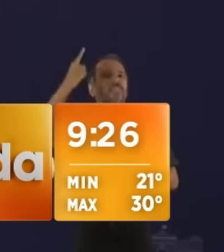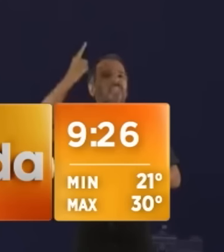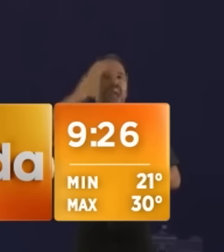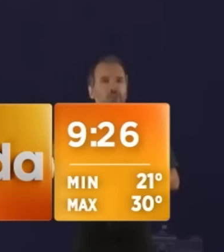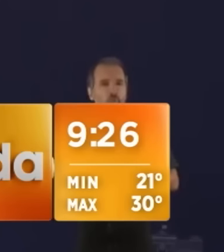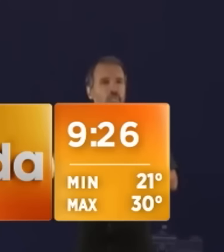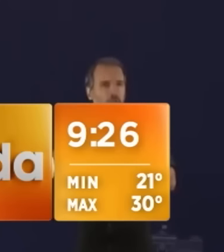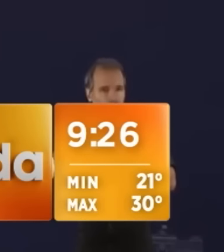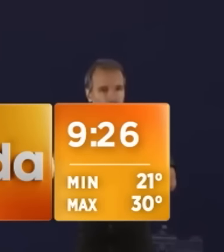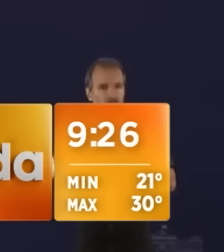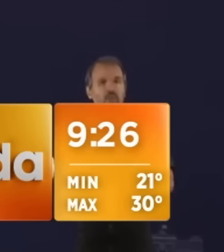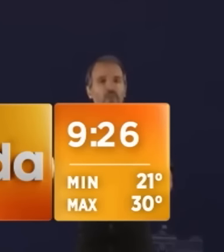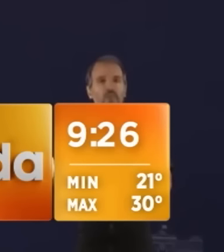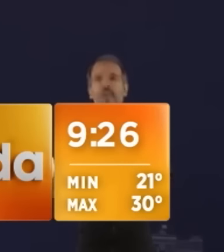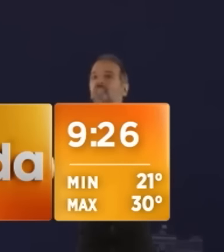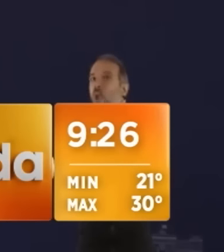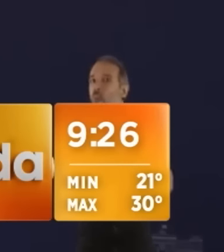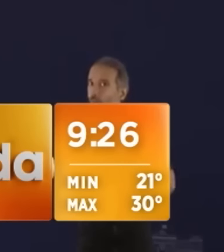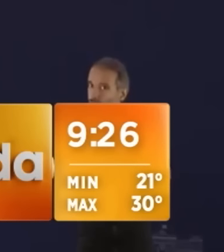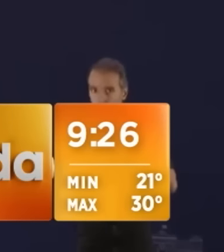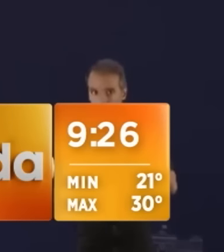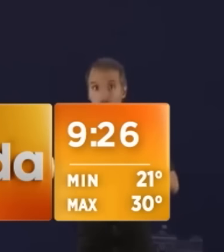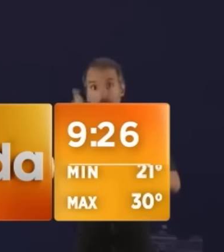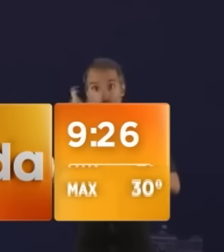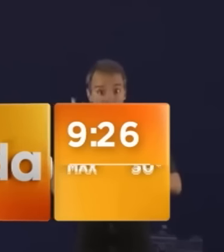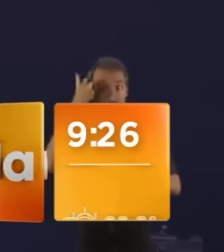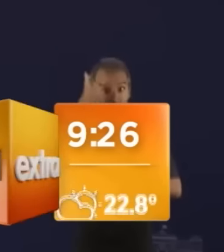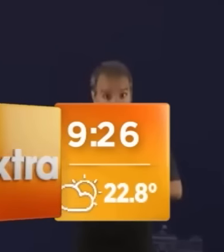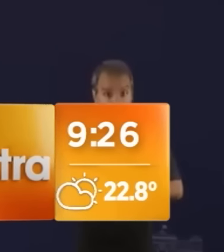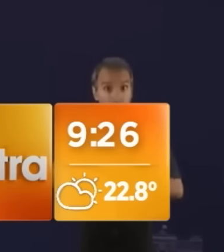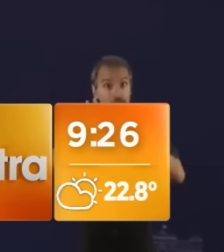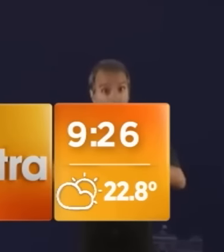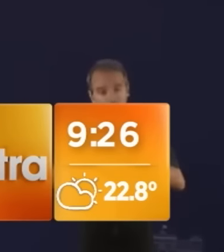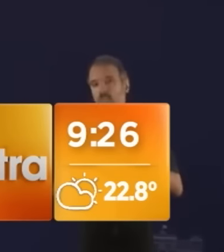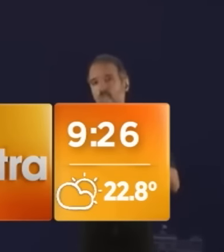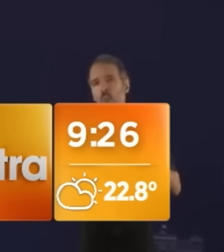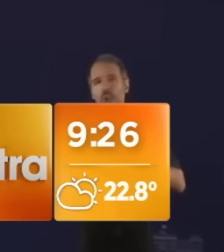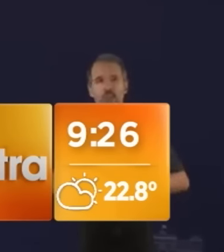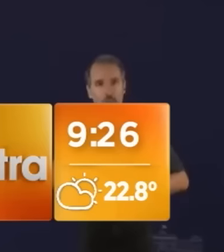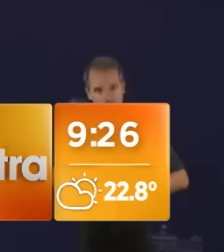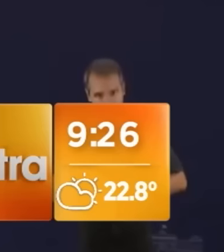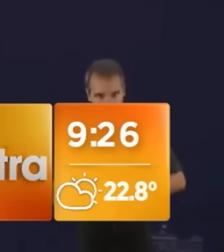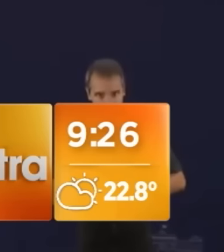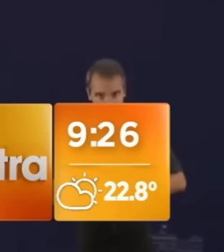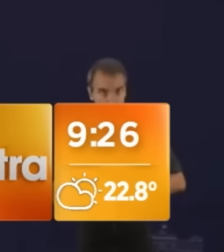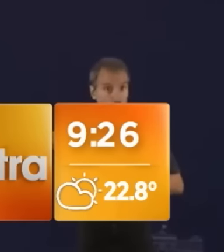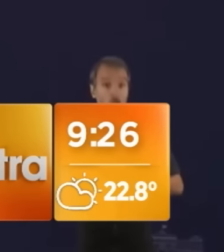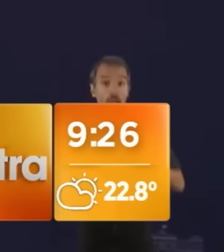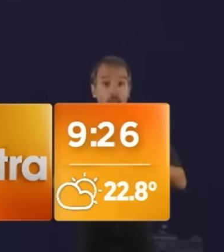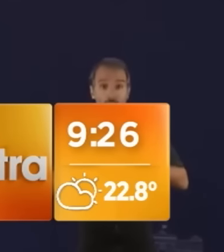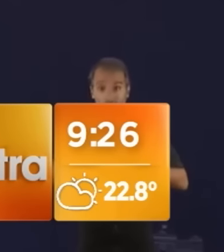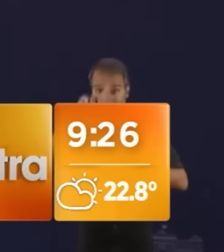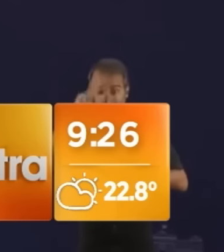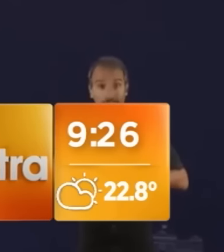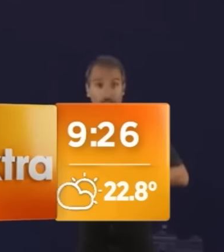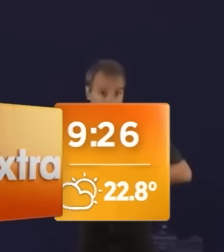de descontar quienes vayan al paro, quienes adhieran a ese paro, el día a todos los empleados